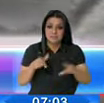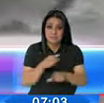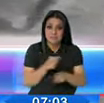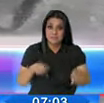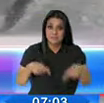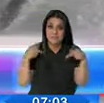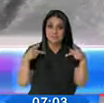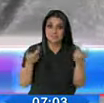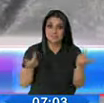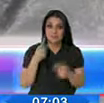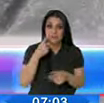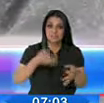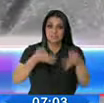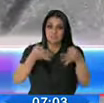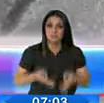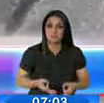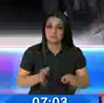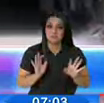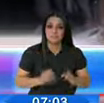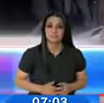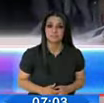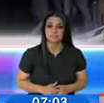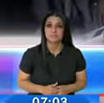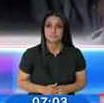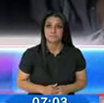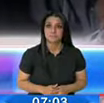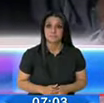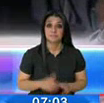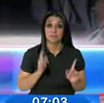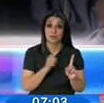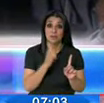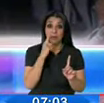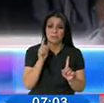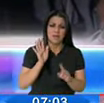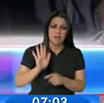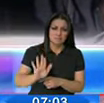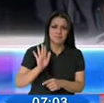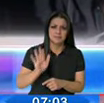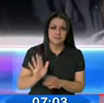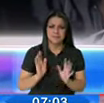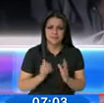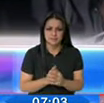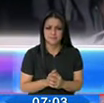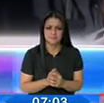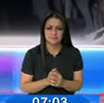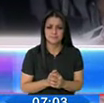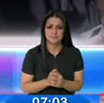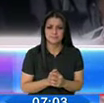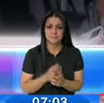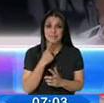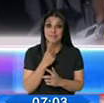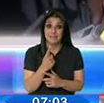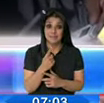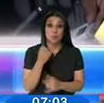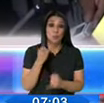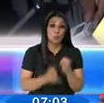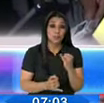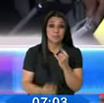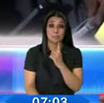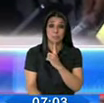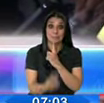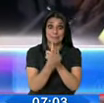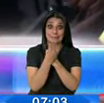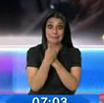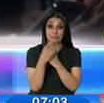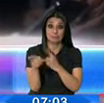vida. El hombre cumplió con sus amenazas. Le comenzó a amenazar de muerte y le dijo que el último mensaje que ella recibió y